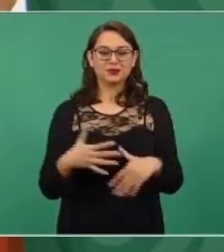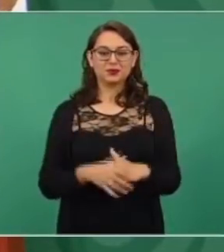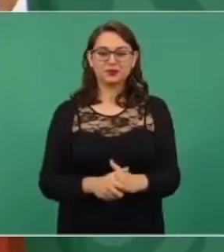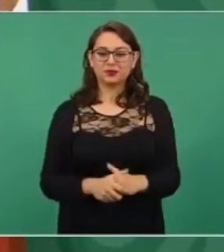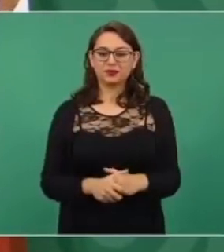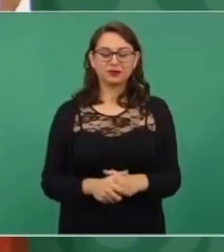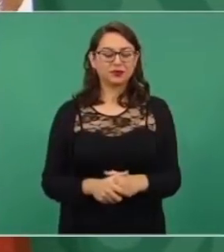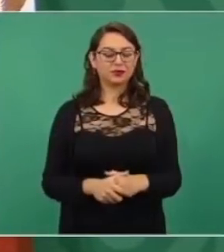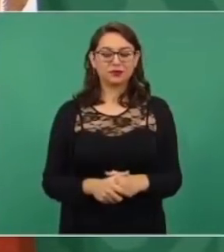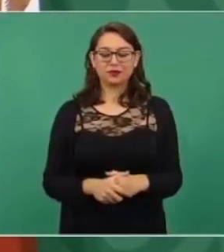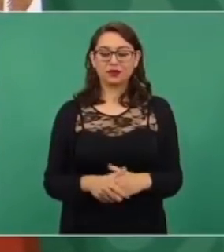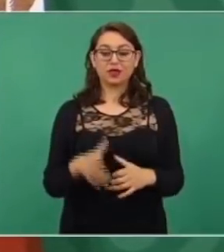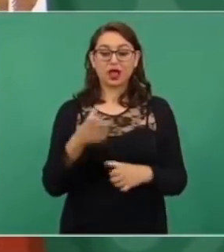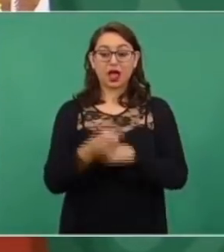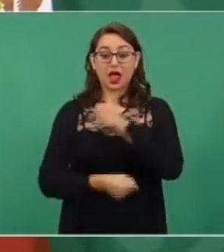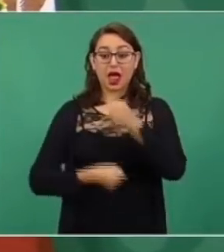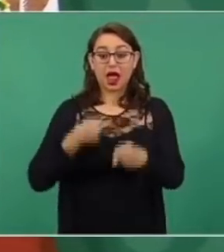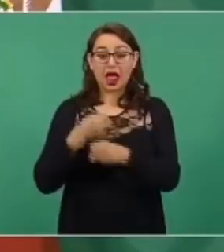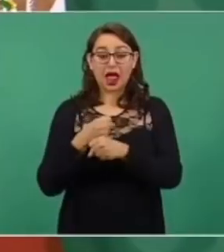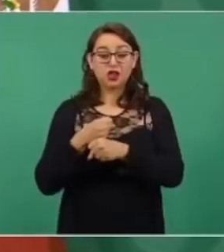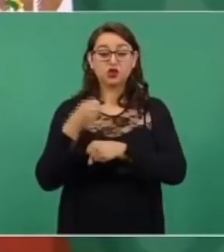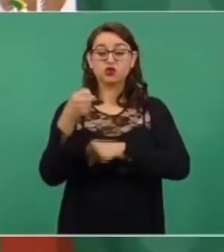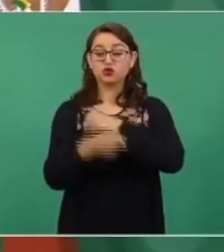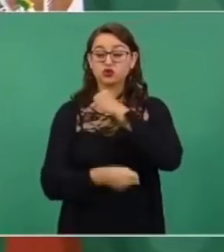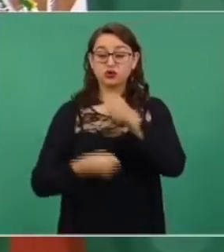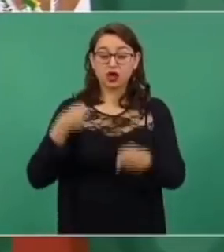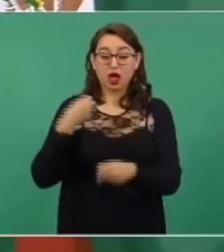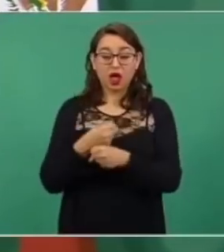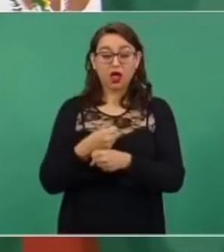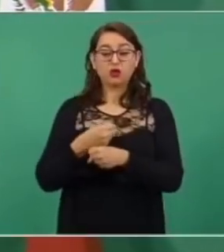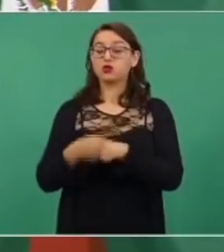¿Cuántos años? Décadas, ¿no?